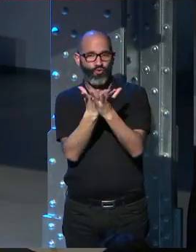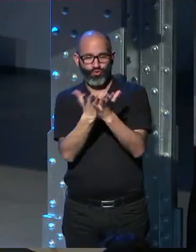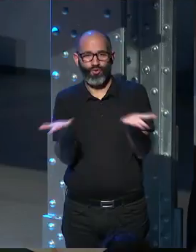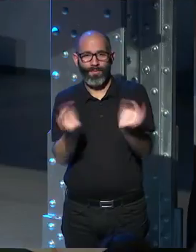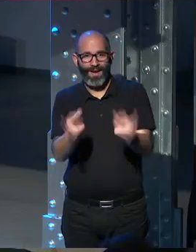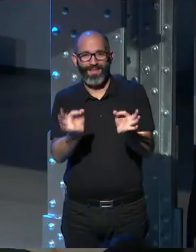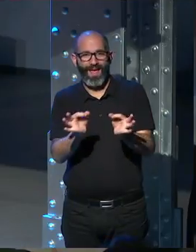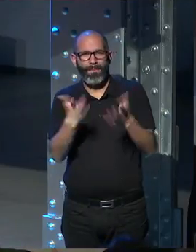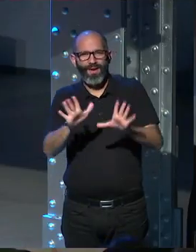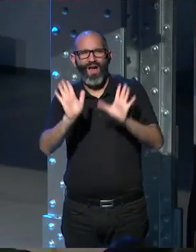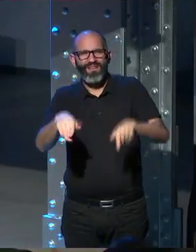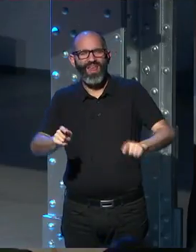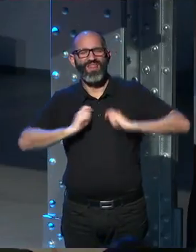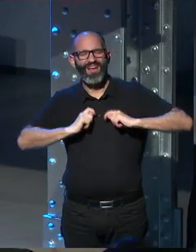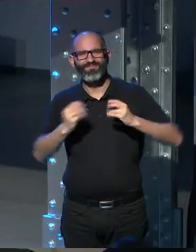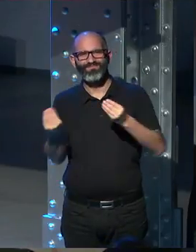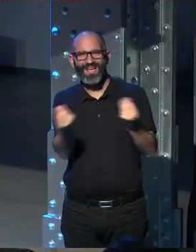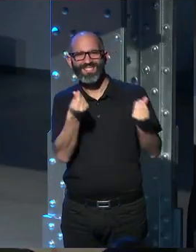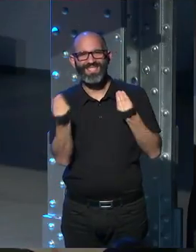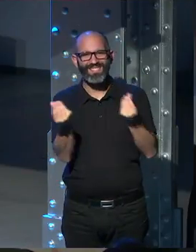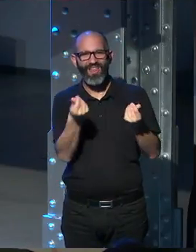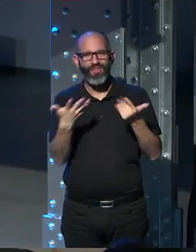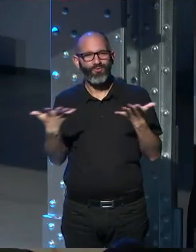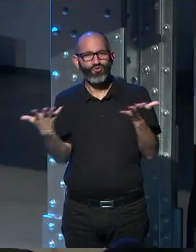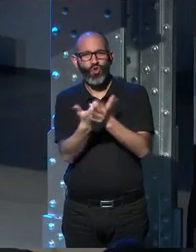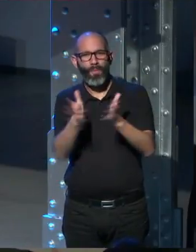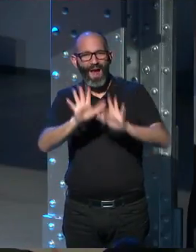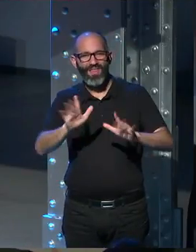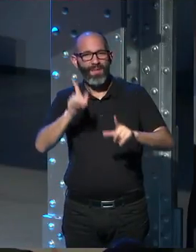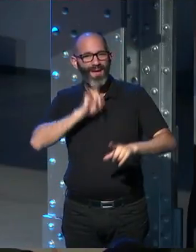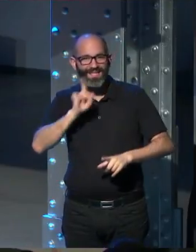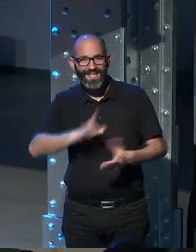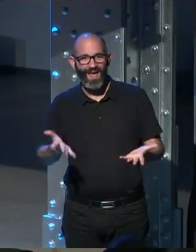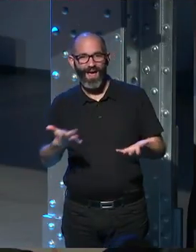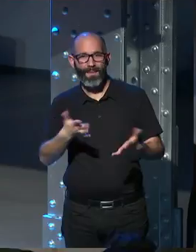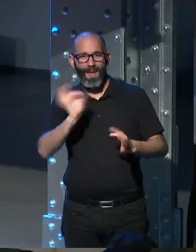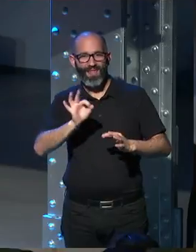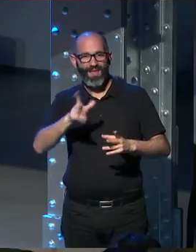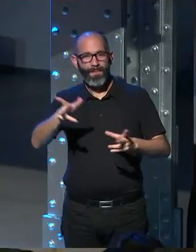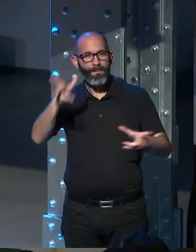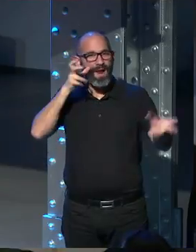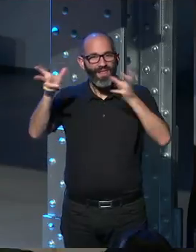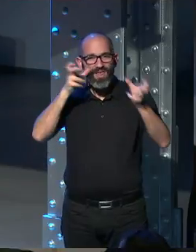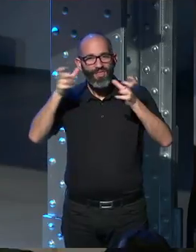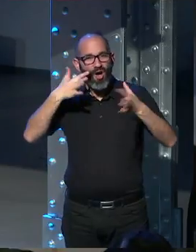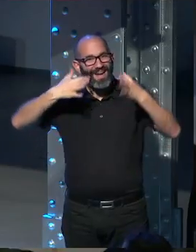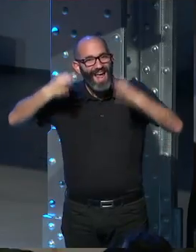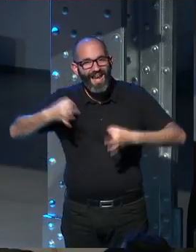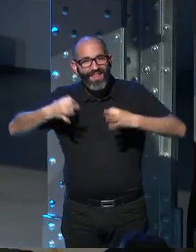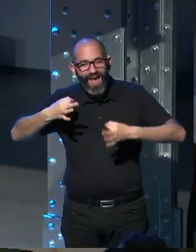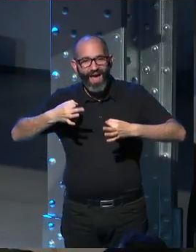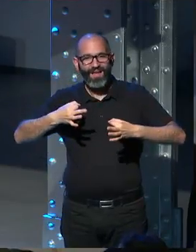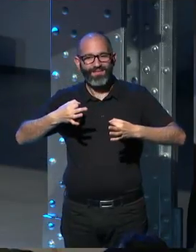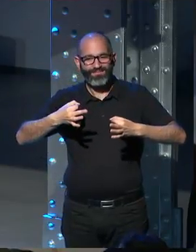pero claro, es esa sensación de que todo es una construcción, en realidad nuestra percepción de la realidad, incluso